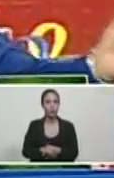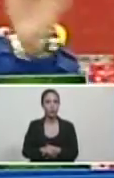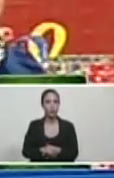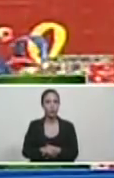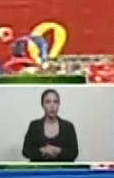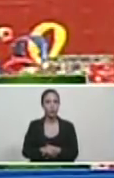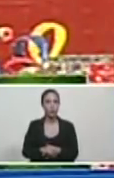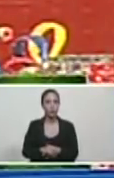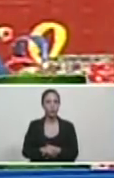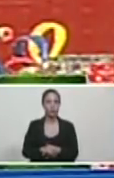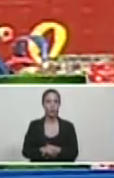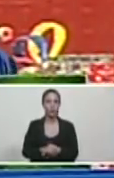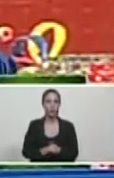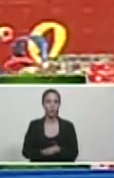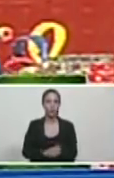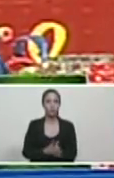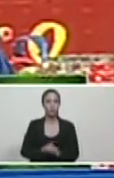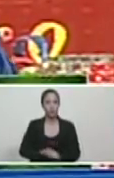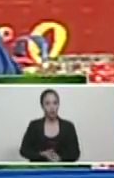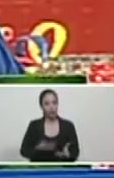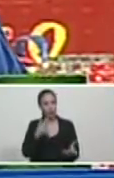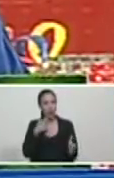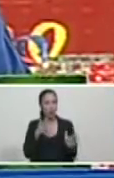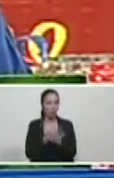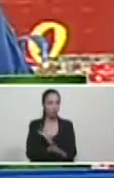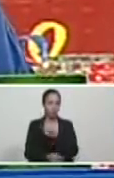del pueblo. Escúchese el concepto,